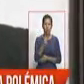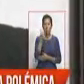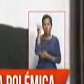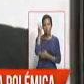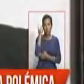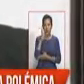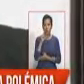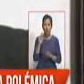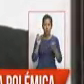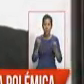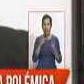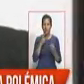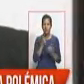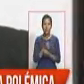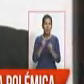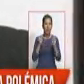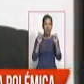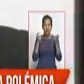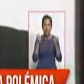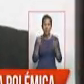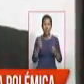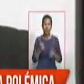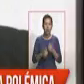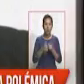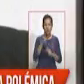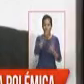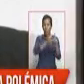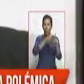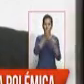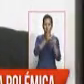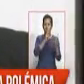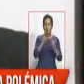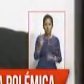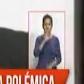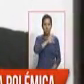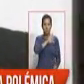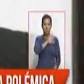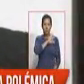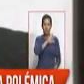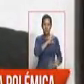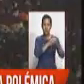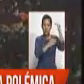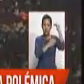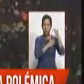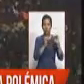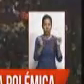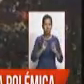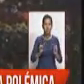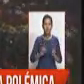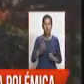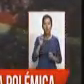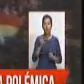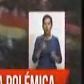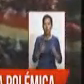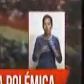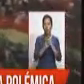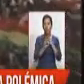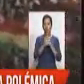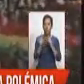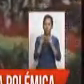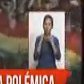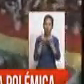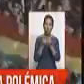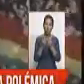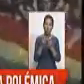por ninguna reivindicación que debería o una lucha de los intereses de santa cruz más aún siendo convocado por el